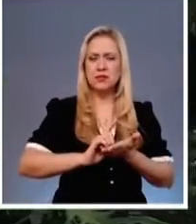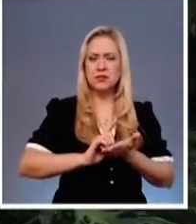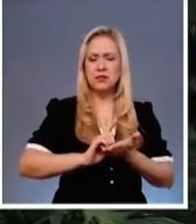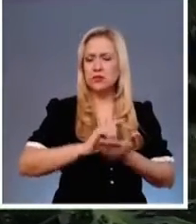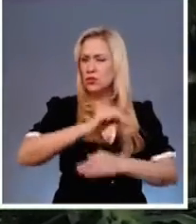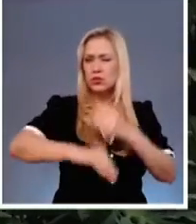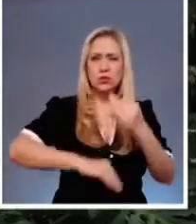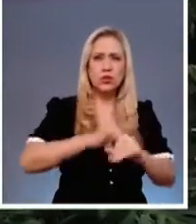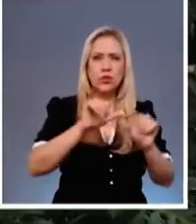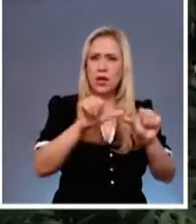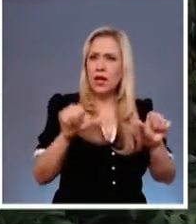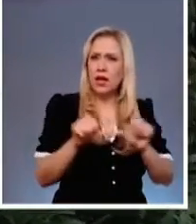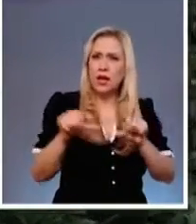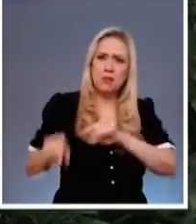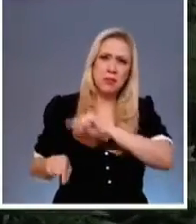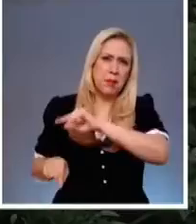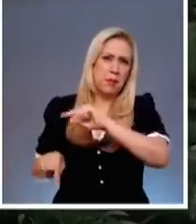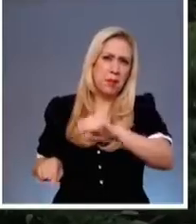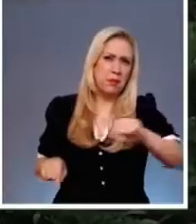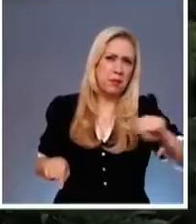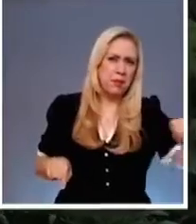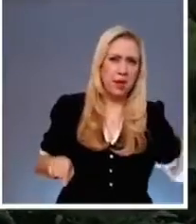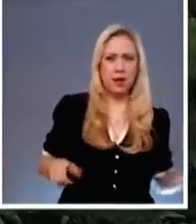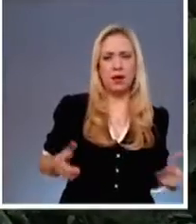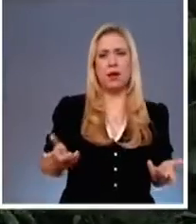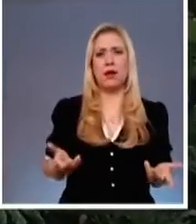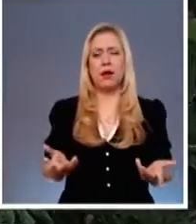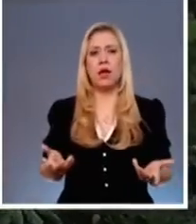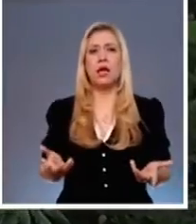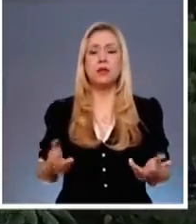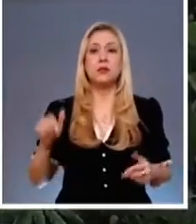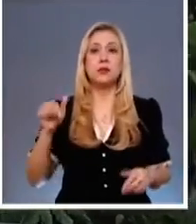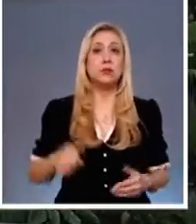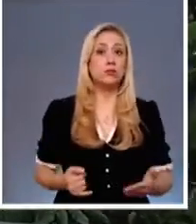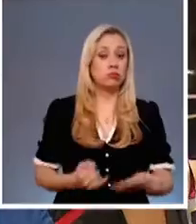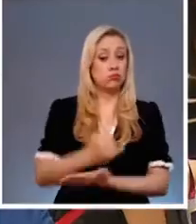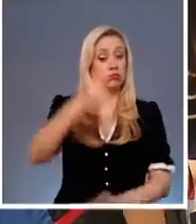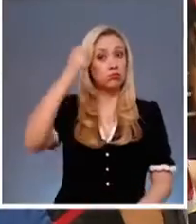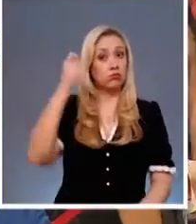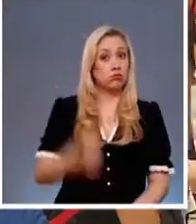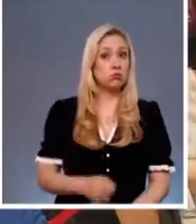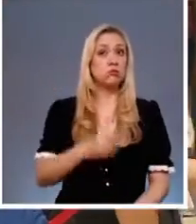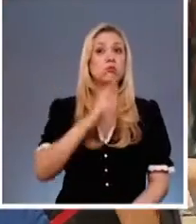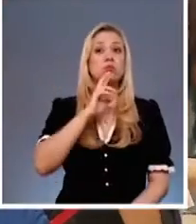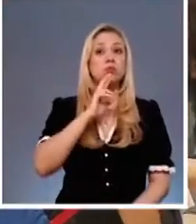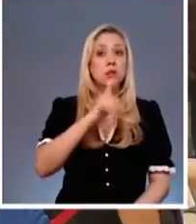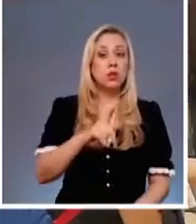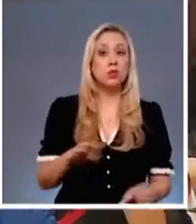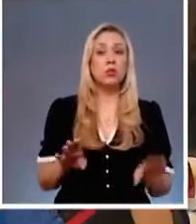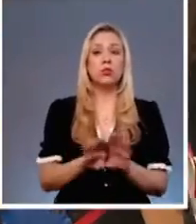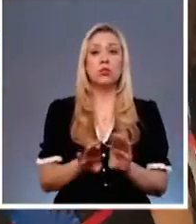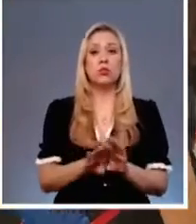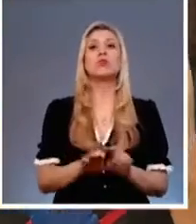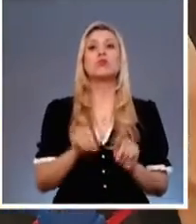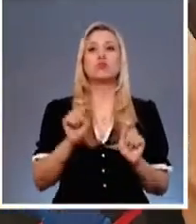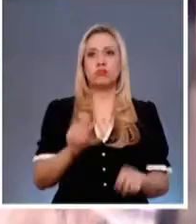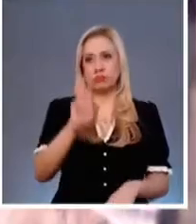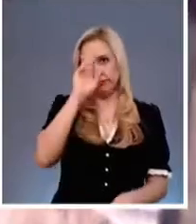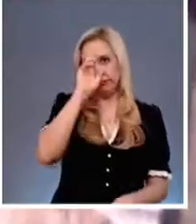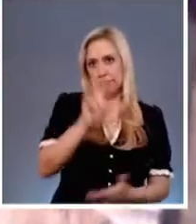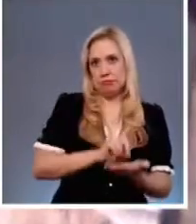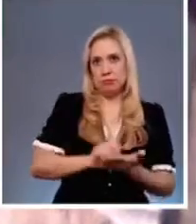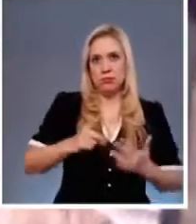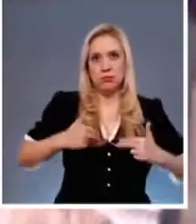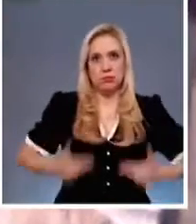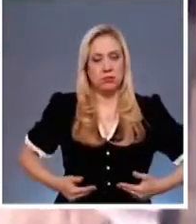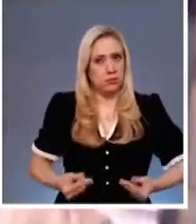sentencias en las que el Tribunal Electoral Federal ha generado vías de control constitucional para hacer efectivos los derechos humanos, sobre todo de